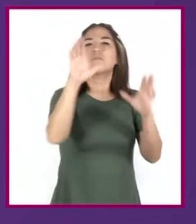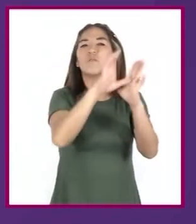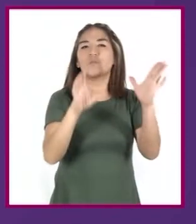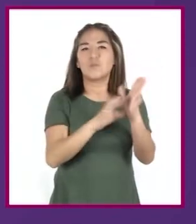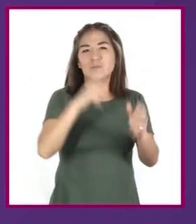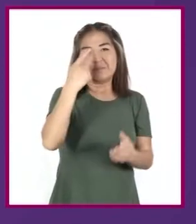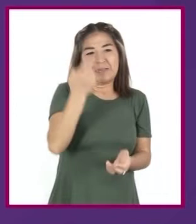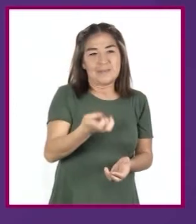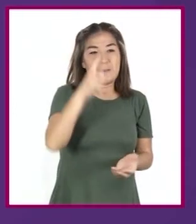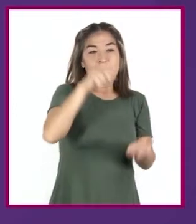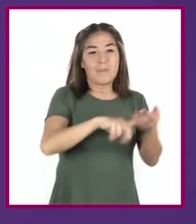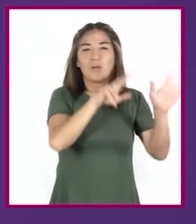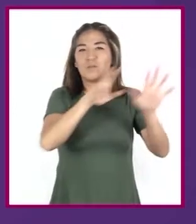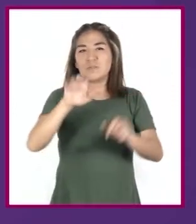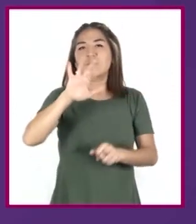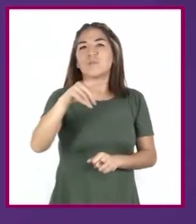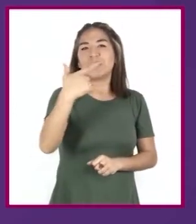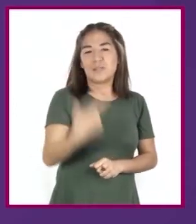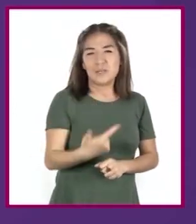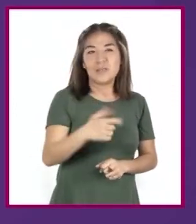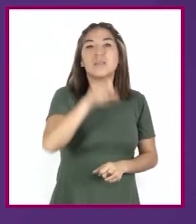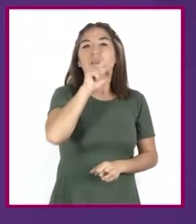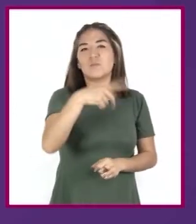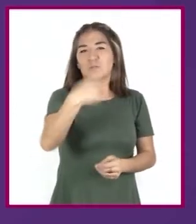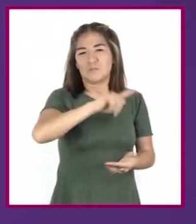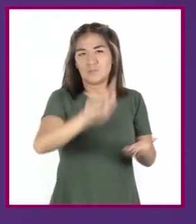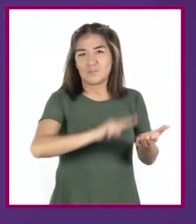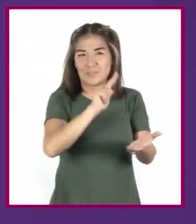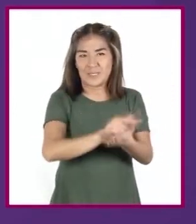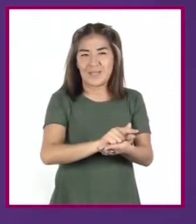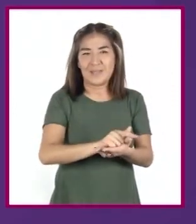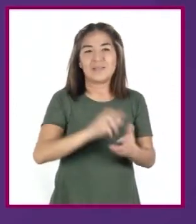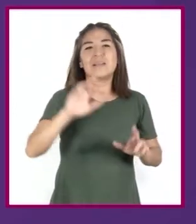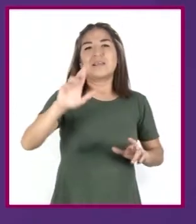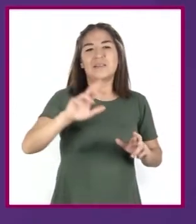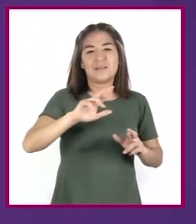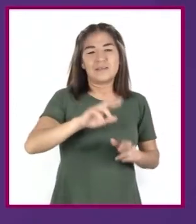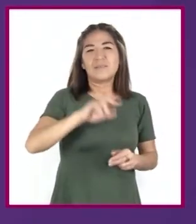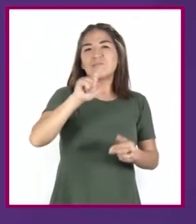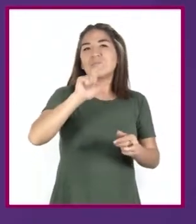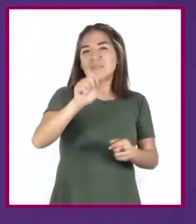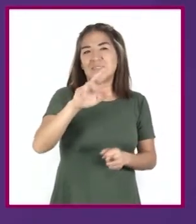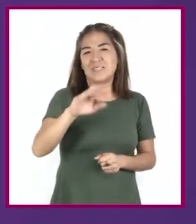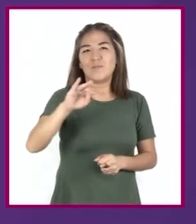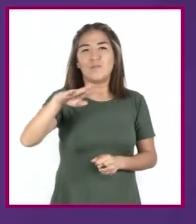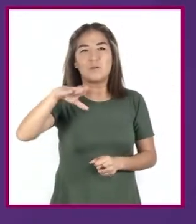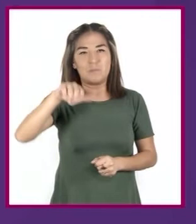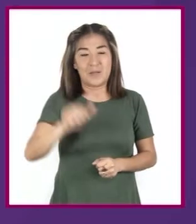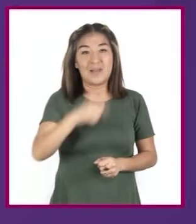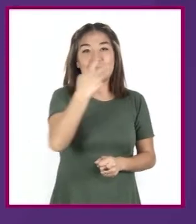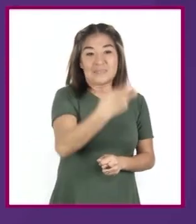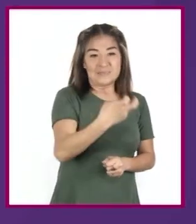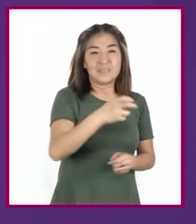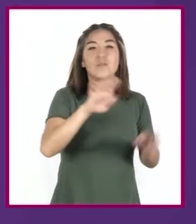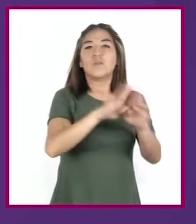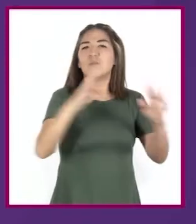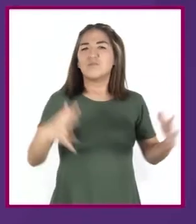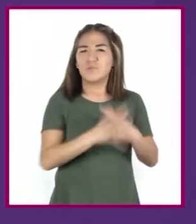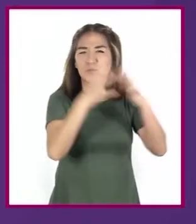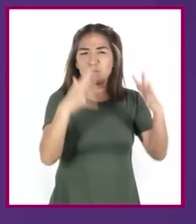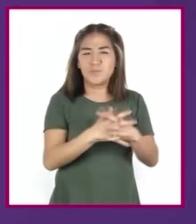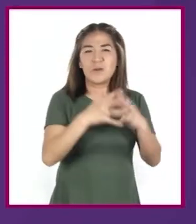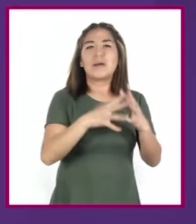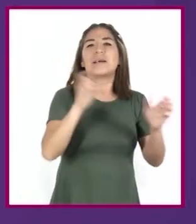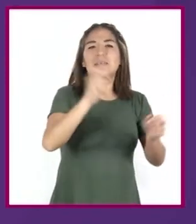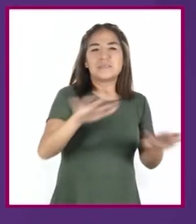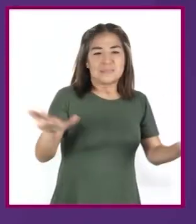de 1857 y de las leyes de reforma. Sin embargo, la Guerra de Reforma y la implementación de las